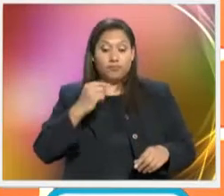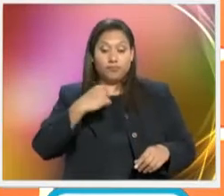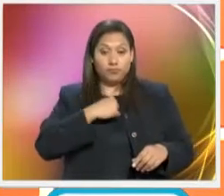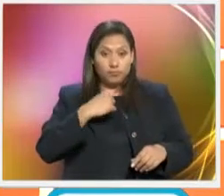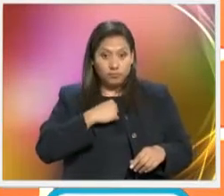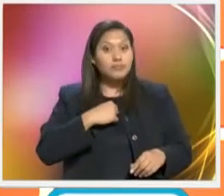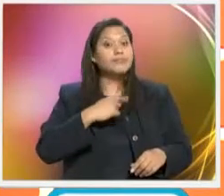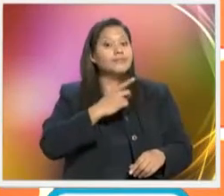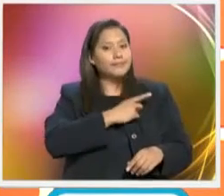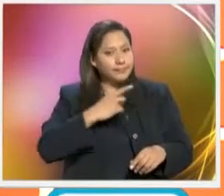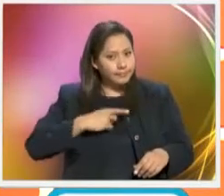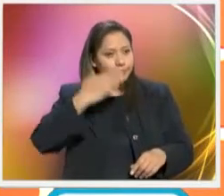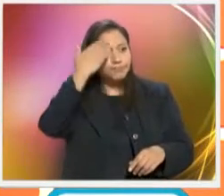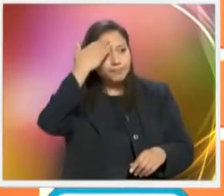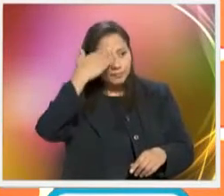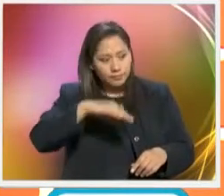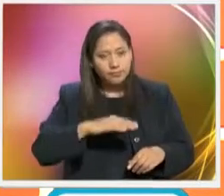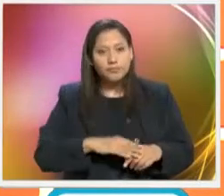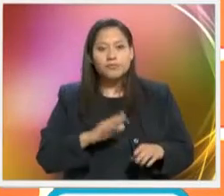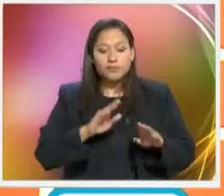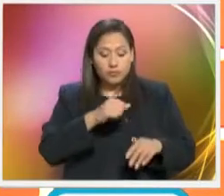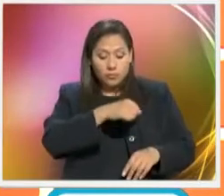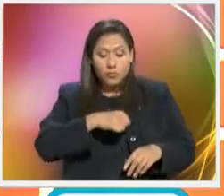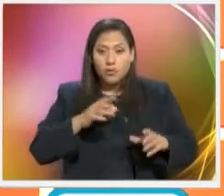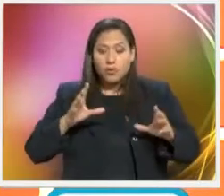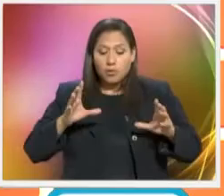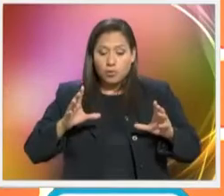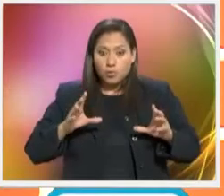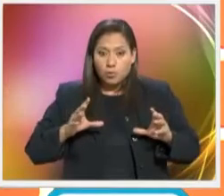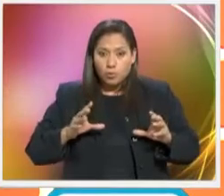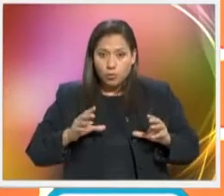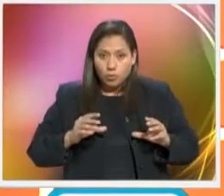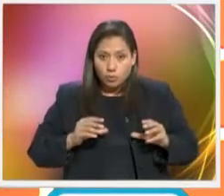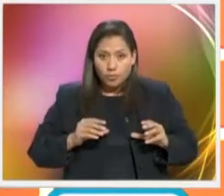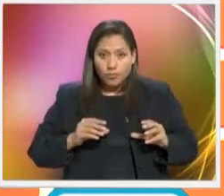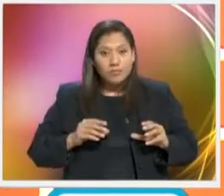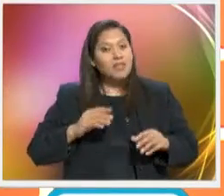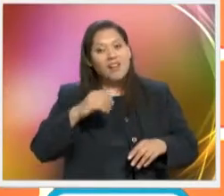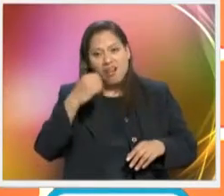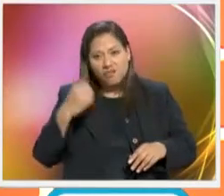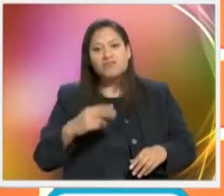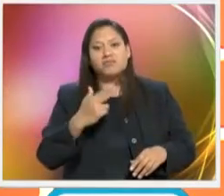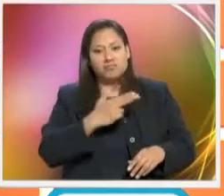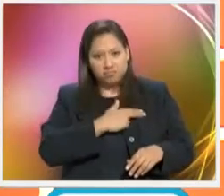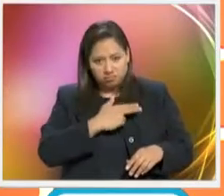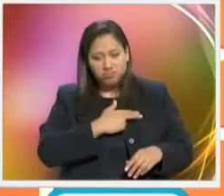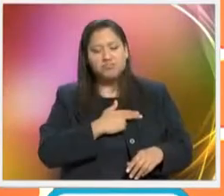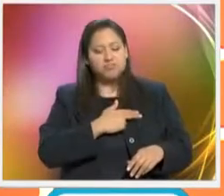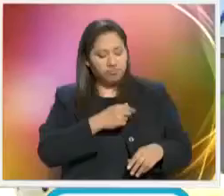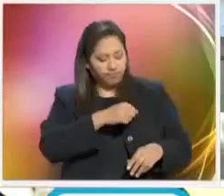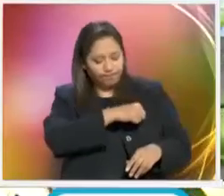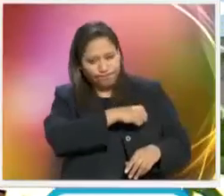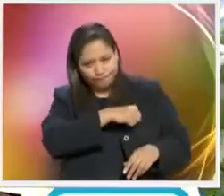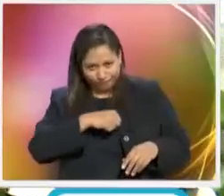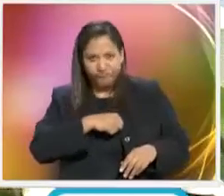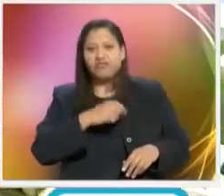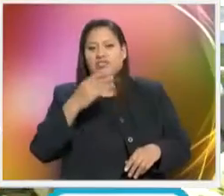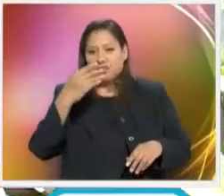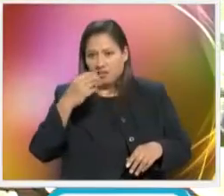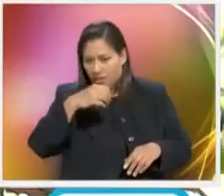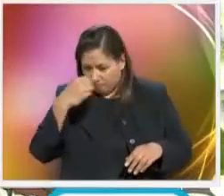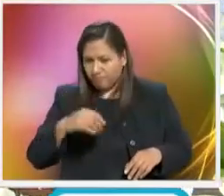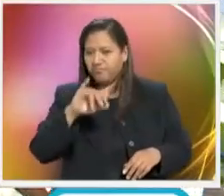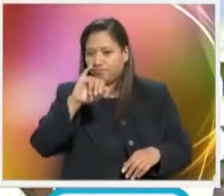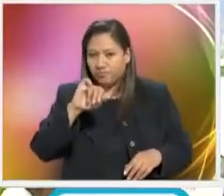estar consciente que una reducción mamaria no se puede hacer sin cicatrices. Siempre tiene que haber, porque si vamos a reducir,